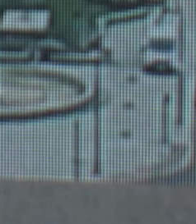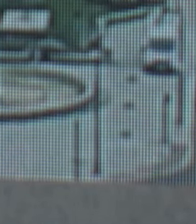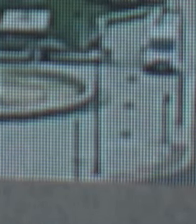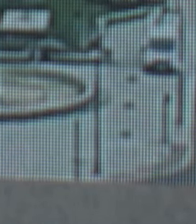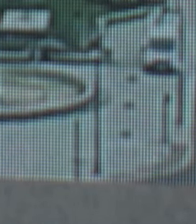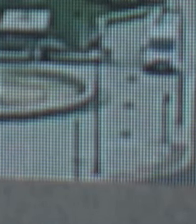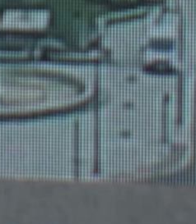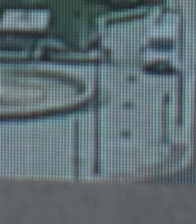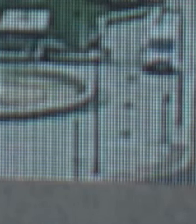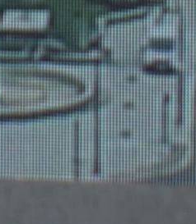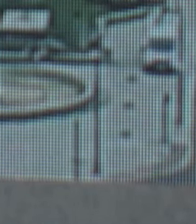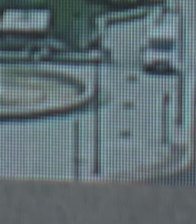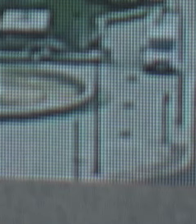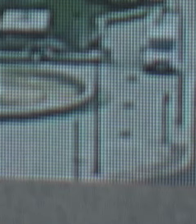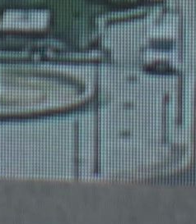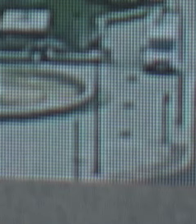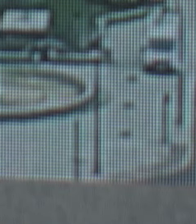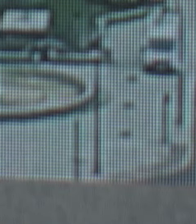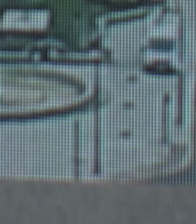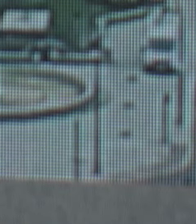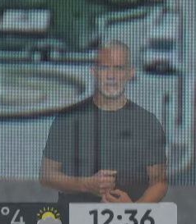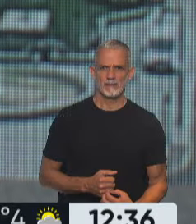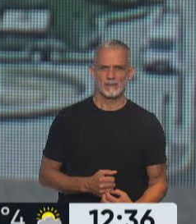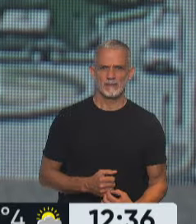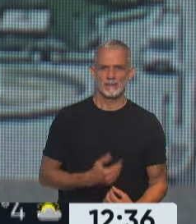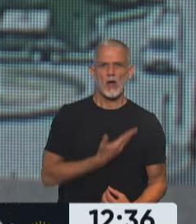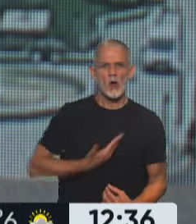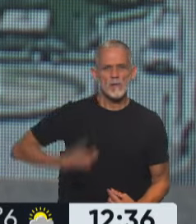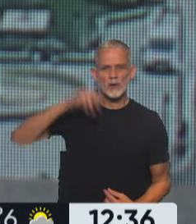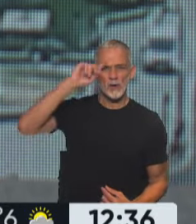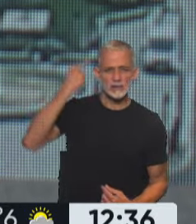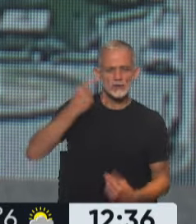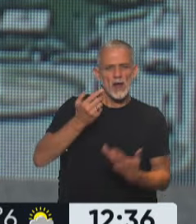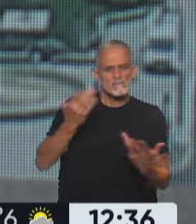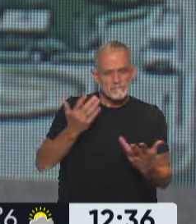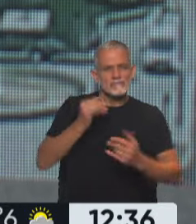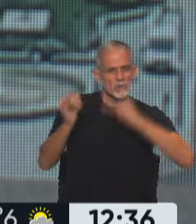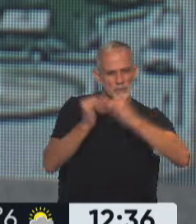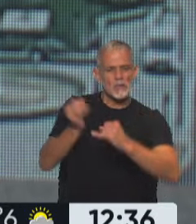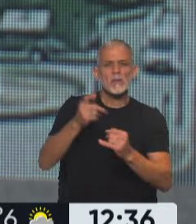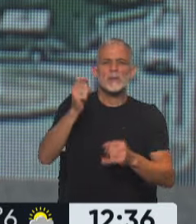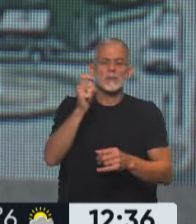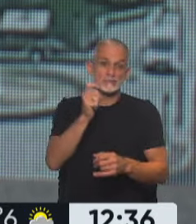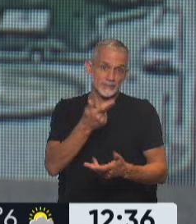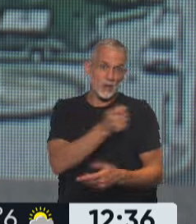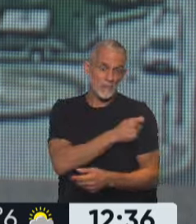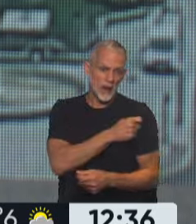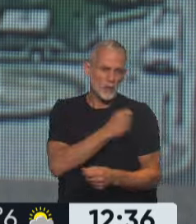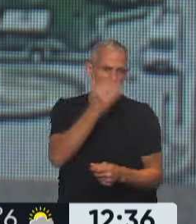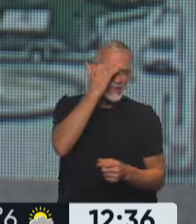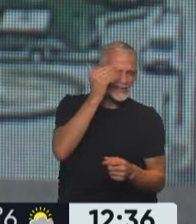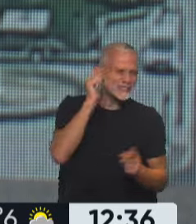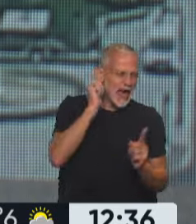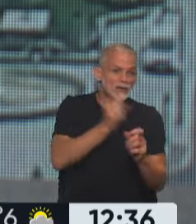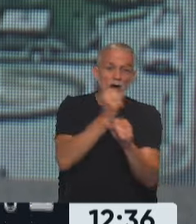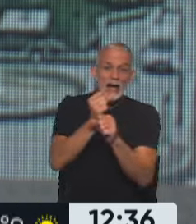enfermedad es endémica. Se va a dar prioridad en primer paso a la vacunación a jóvenes entre 15 y 39